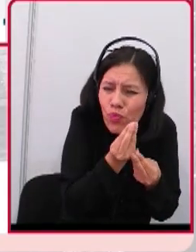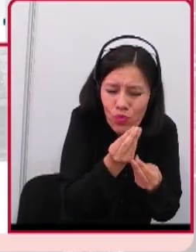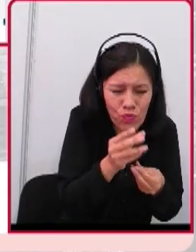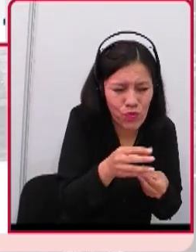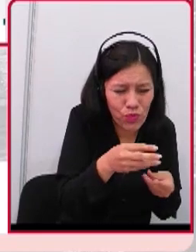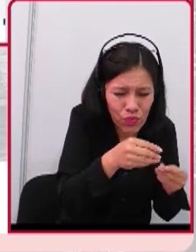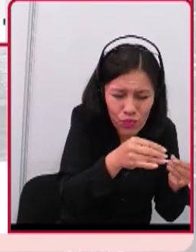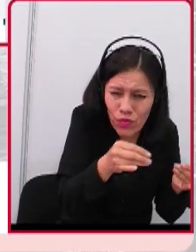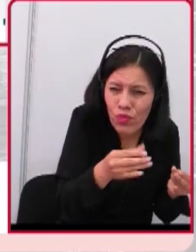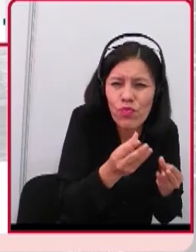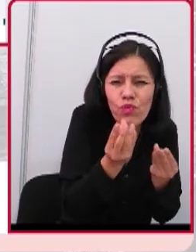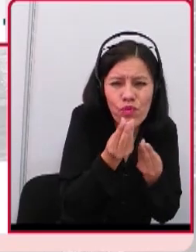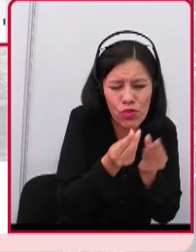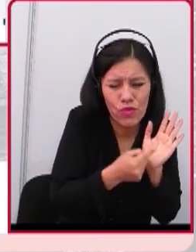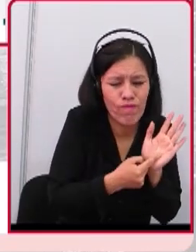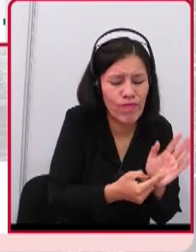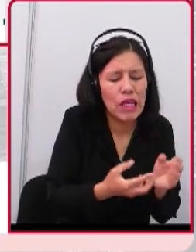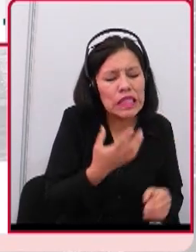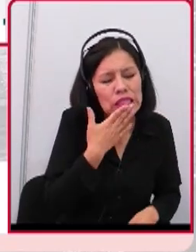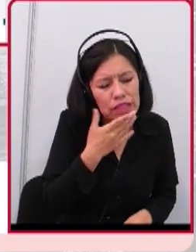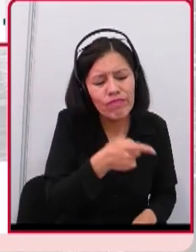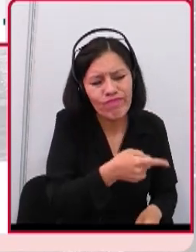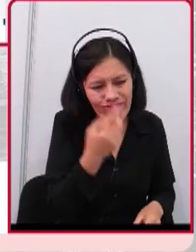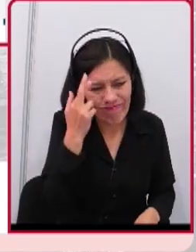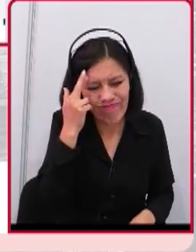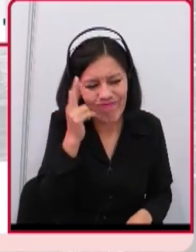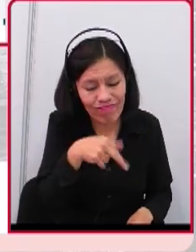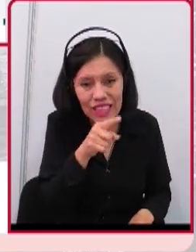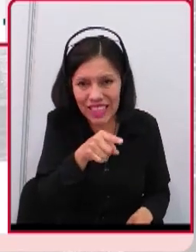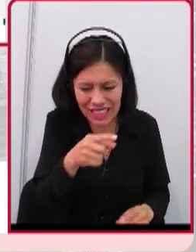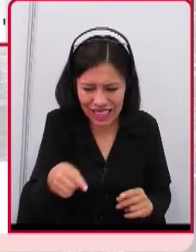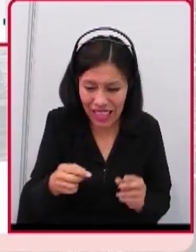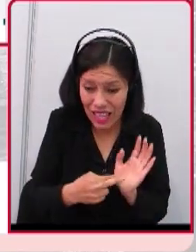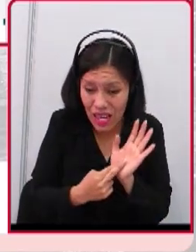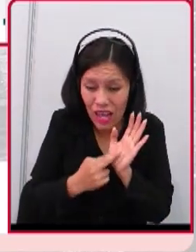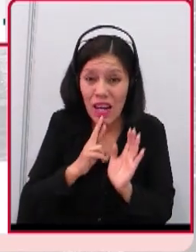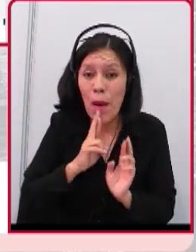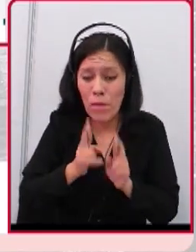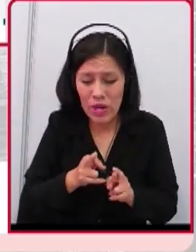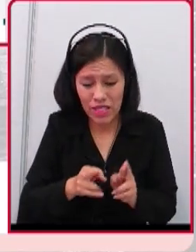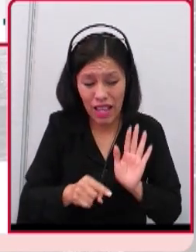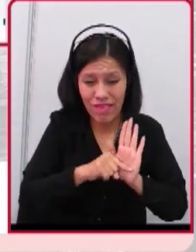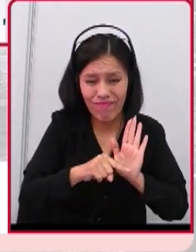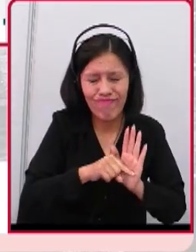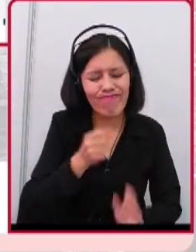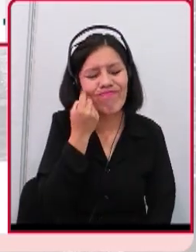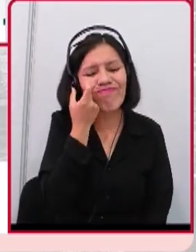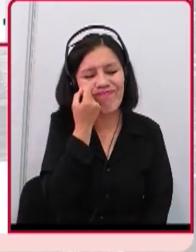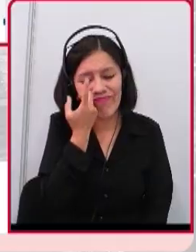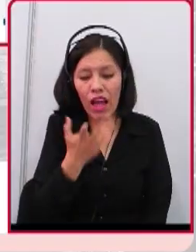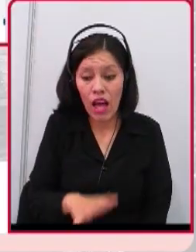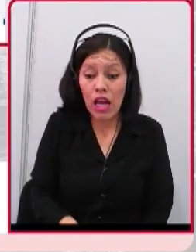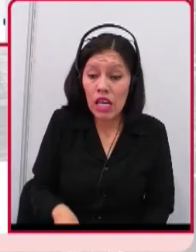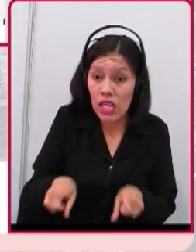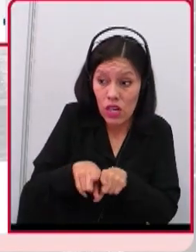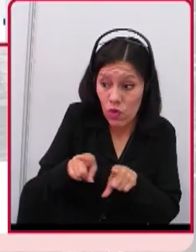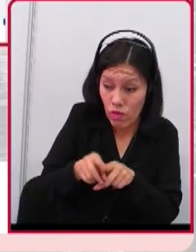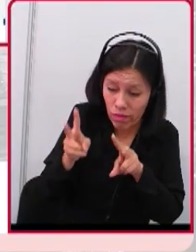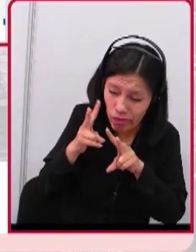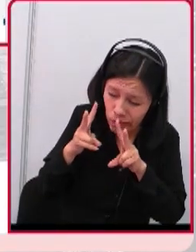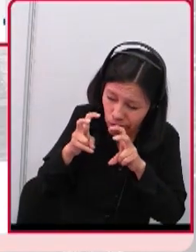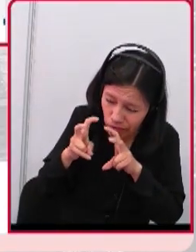es que tenemos ese resultado negativo y de esa proporción. Lo mismo, al revisar las simulaciones de las